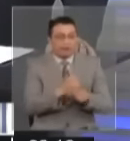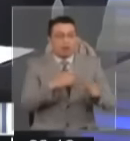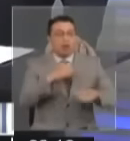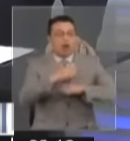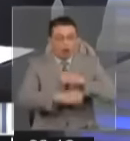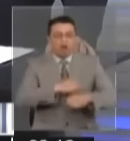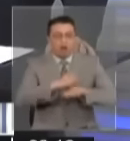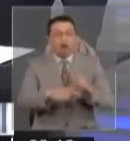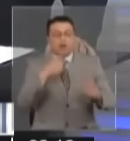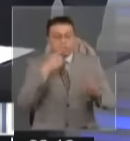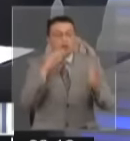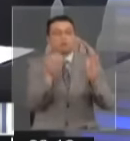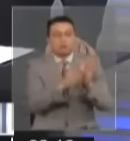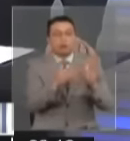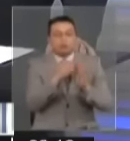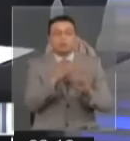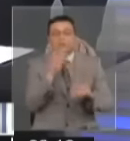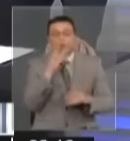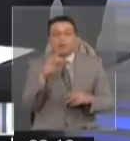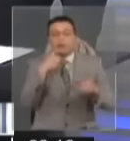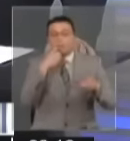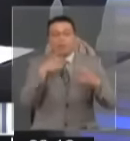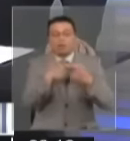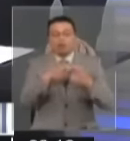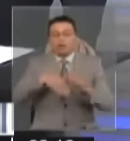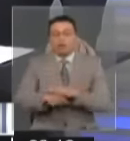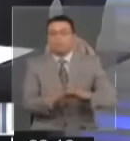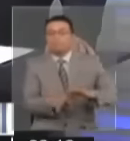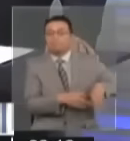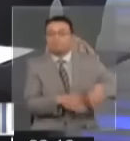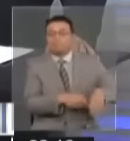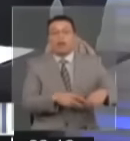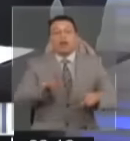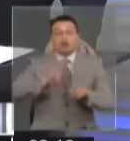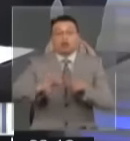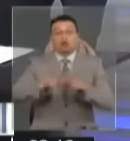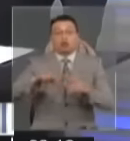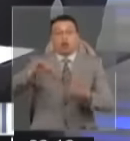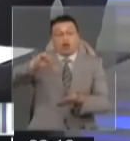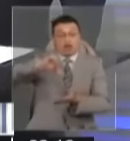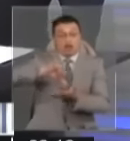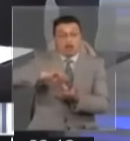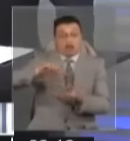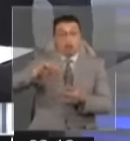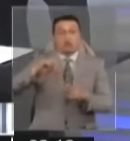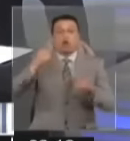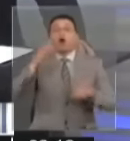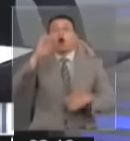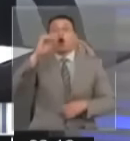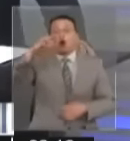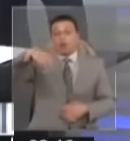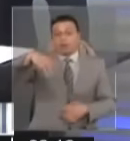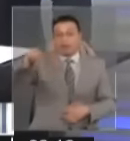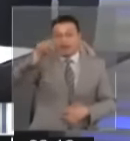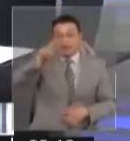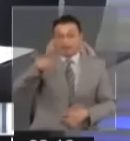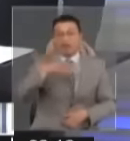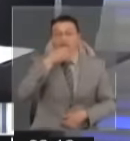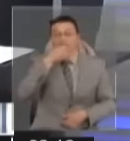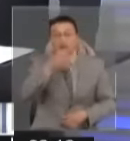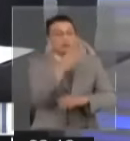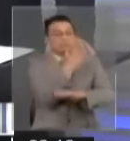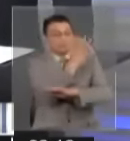se ha puesto bajo la alfombra una discusión que es de fondo. La construcción de ciudad no es un tema menor. Alcalde, la Organización Mundial de la Salud dice que las áreas verdes promedio